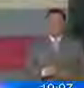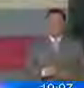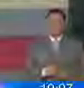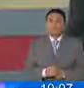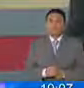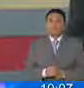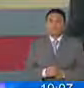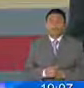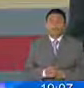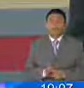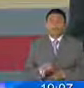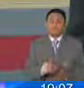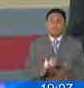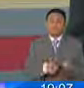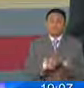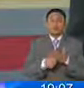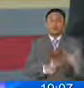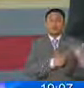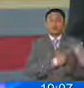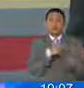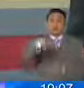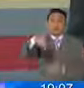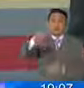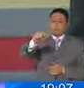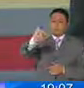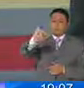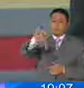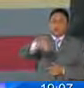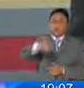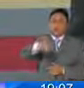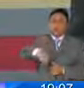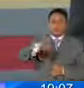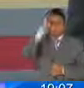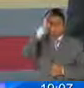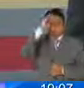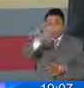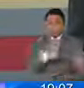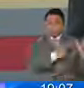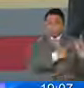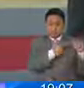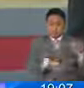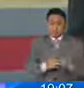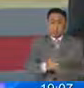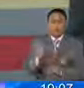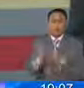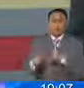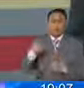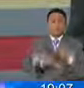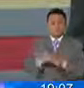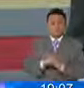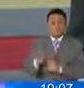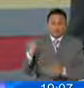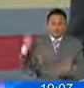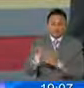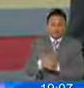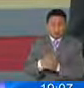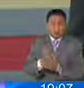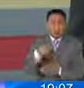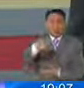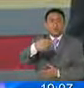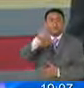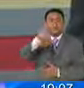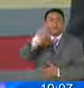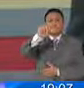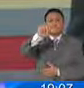El ministro de Defensa, Ricardo Patiño, visitó en el hospital militar a los heridos del accidente registrado en Gualaquiza. El estado de salud de uno de